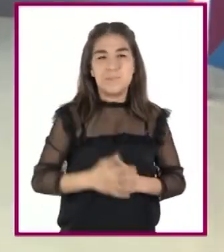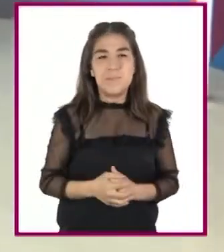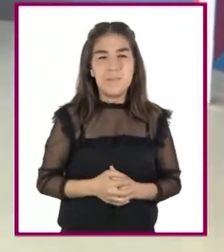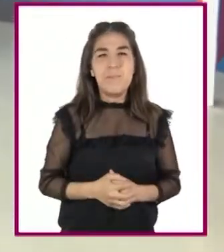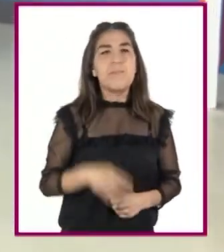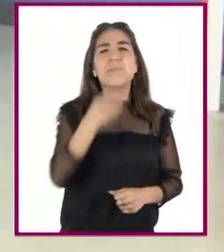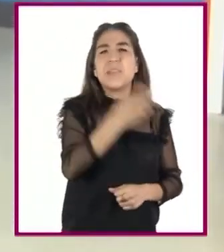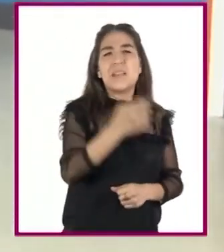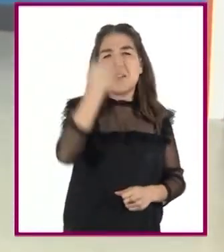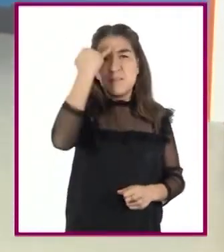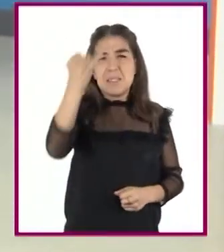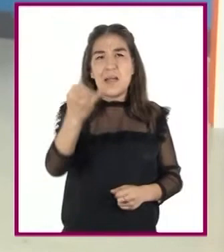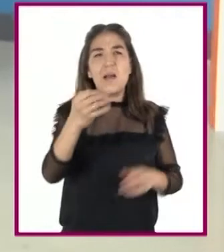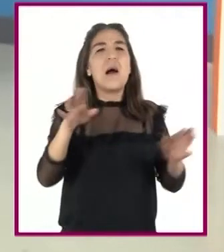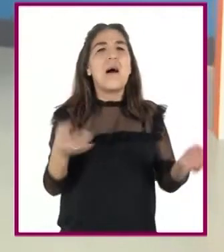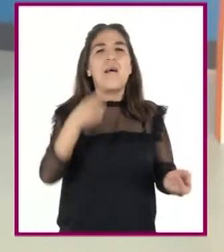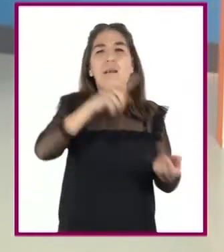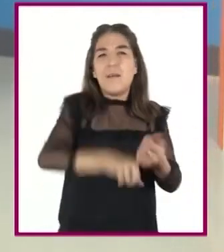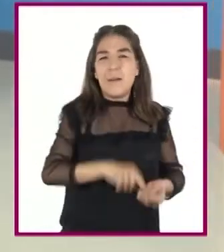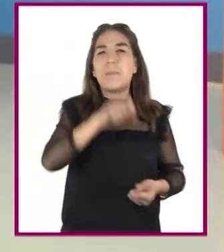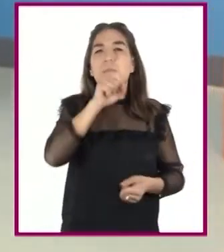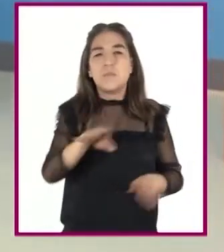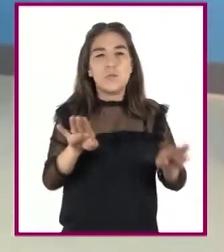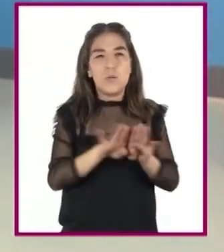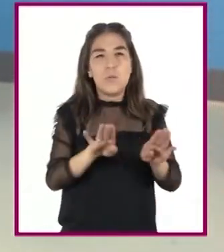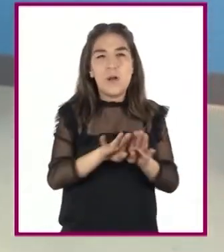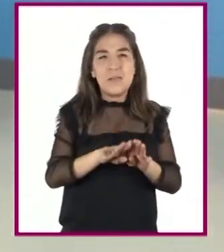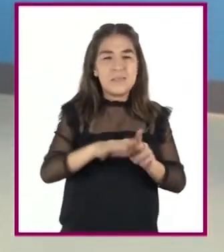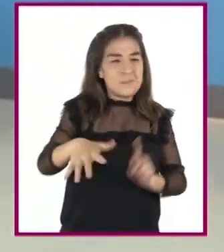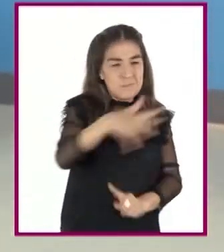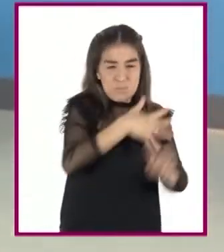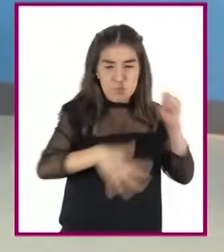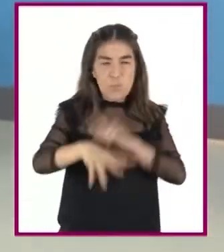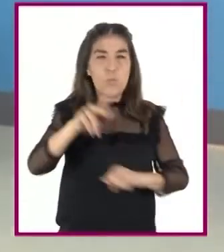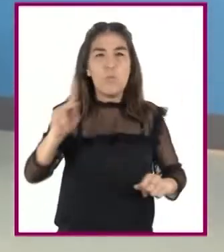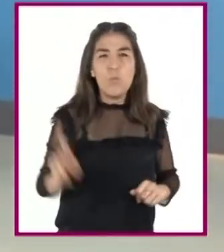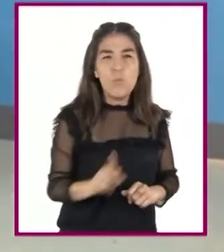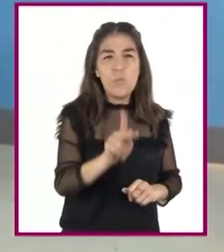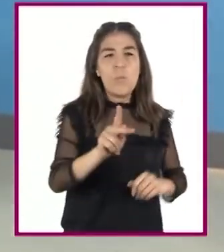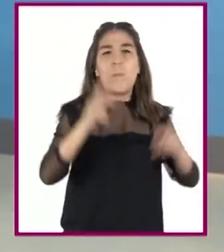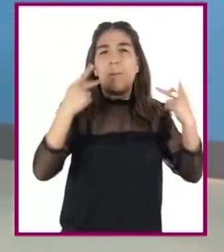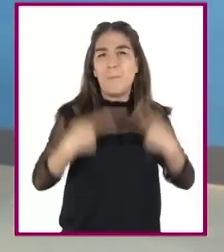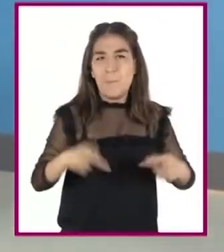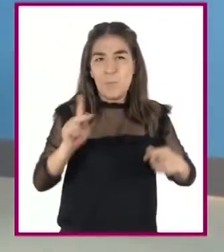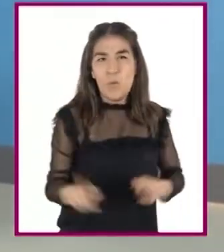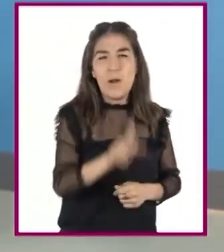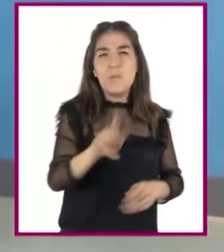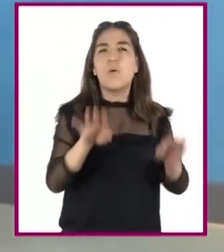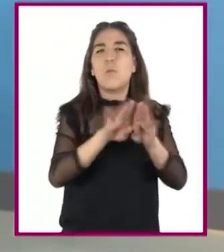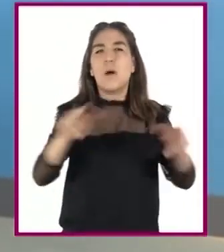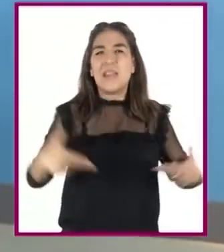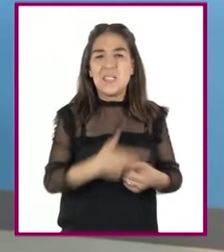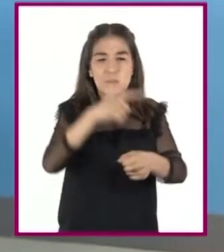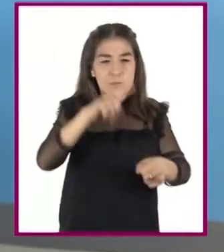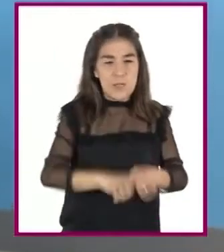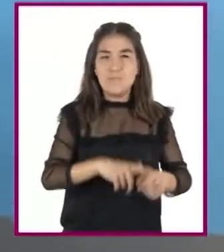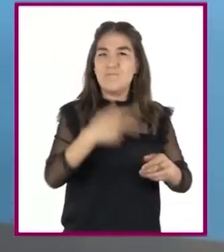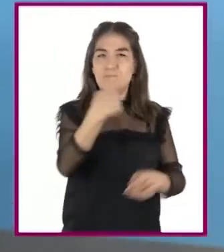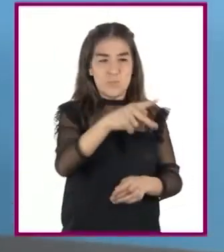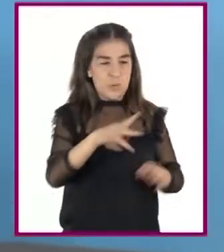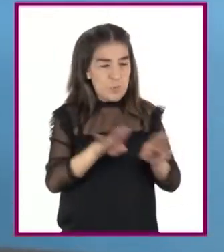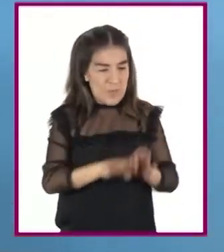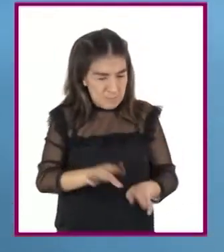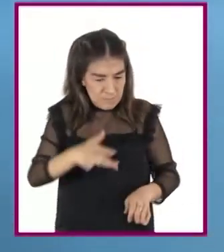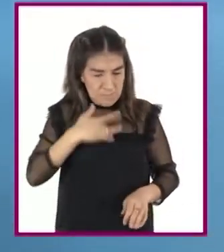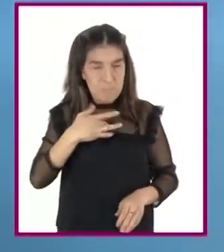Esta idea llevaba consigo la exaltación de un pueblo o una nación que era entendida como una entidad